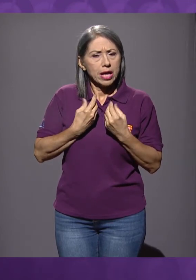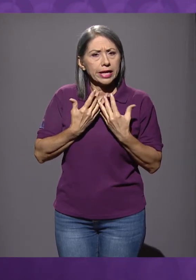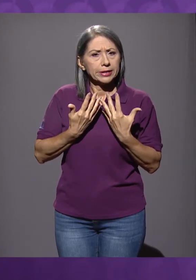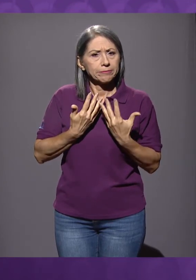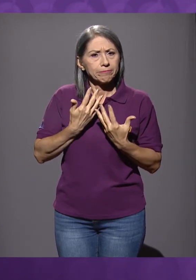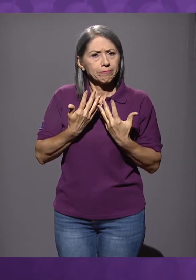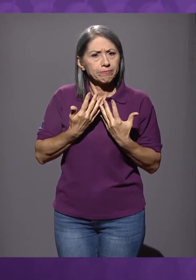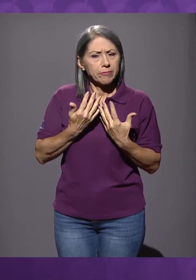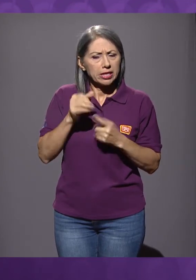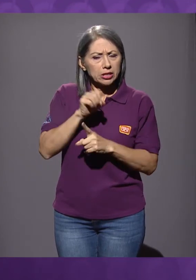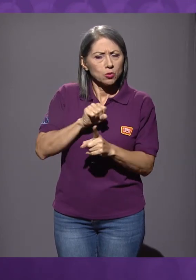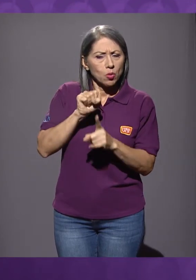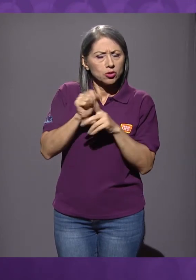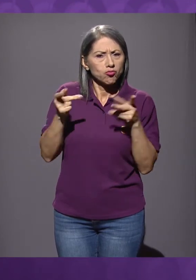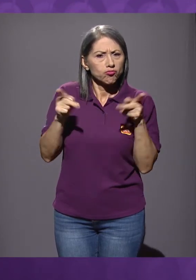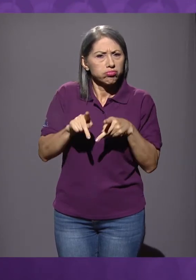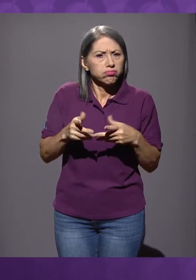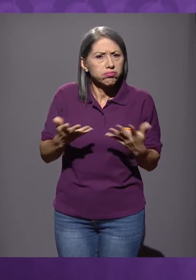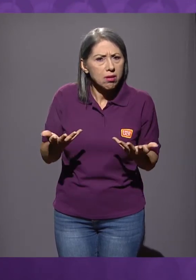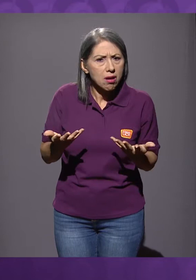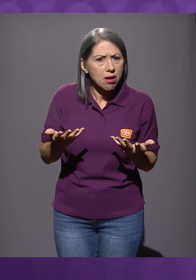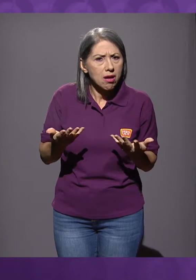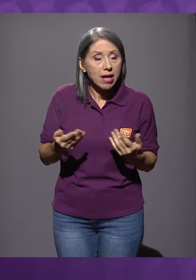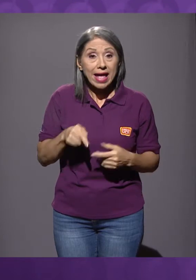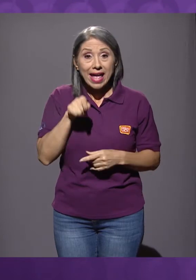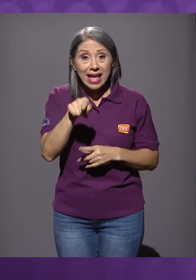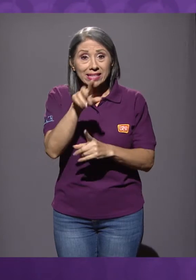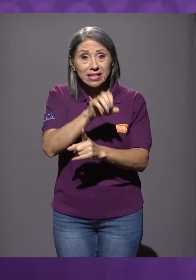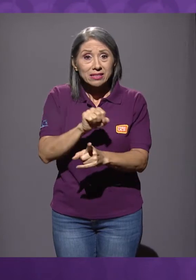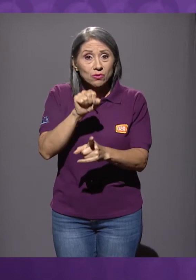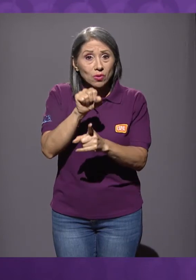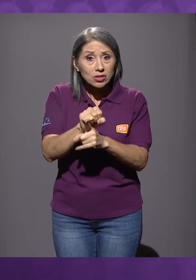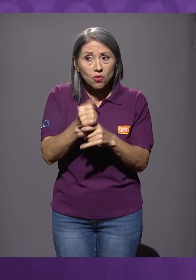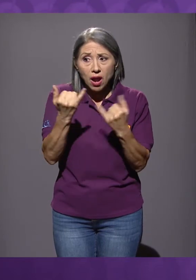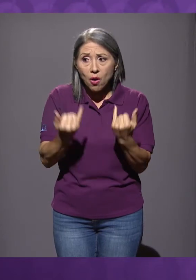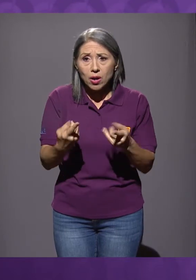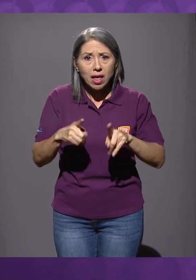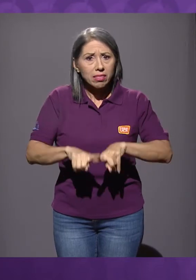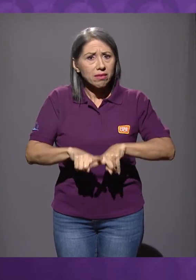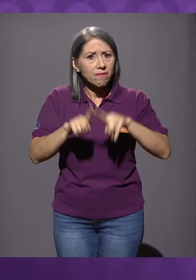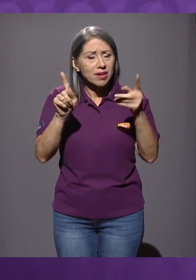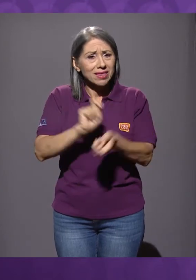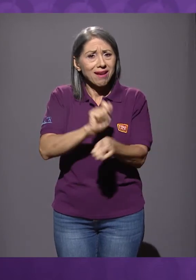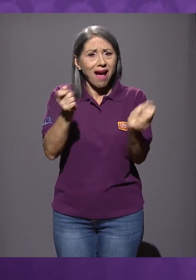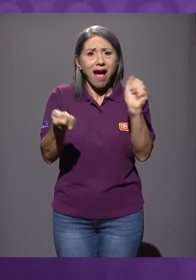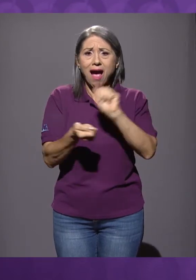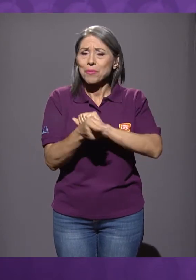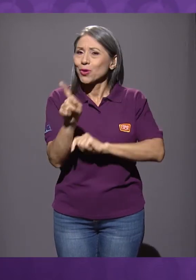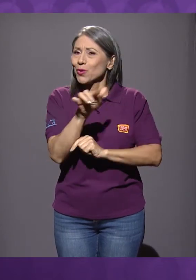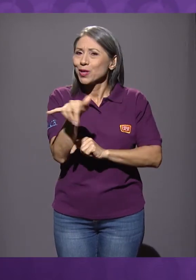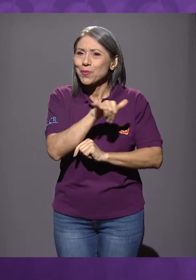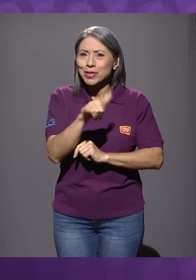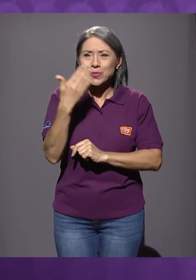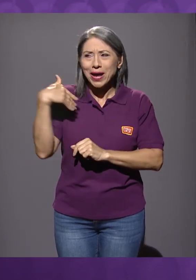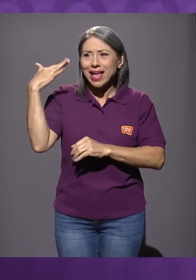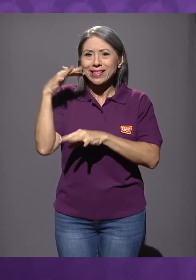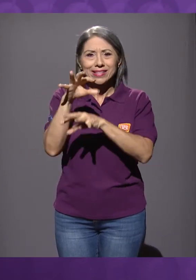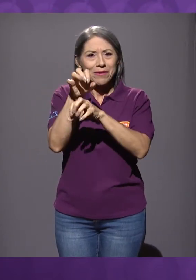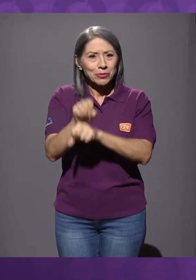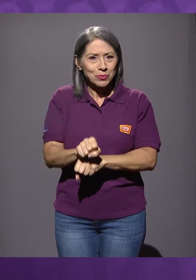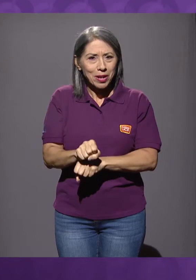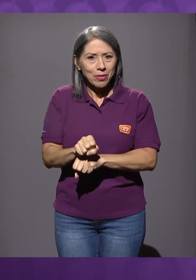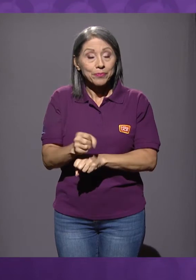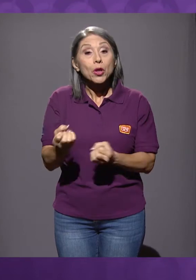una situación, como hemos venido hablando, que no es la situación a la que estaba acostumbrada, ¿verdad? Muchas personas